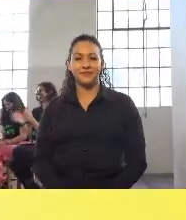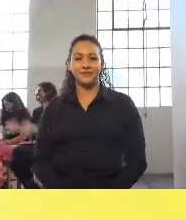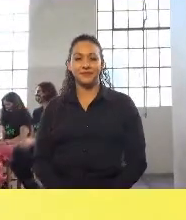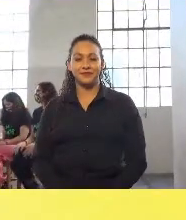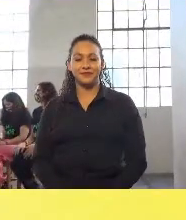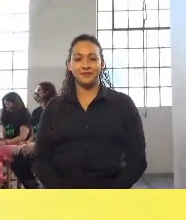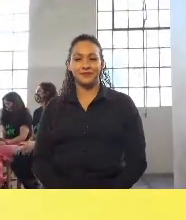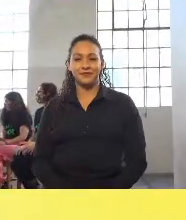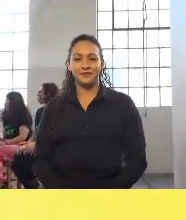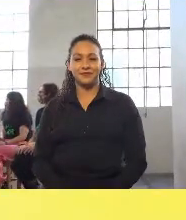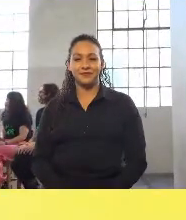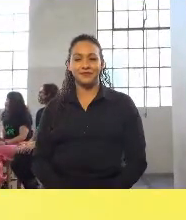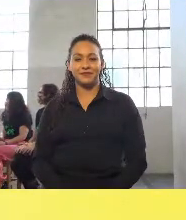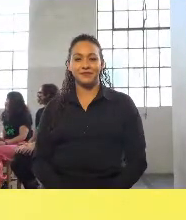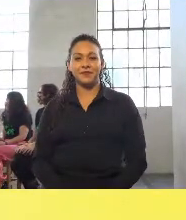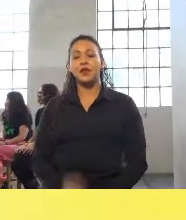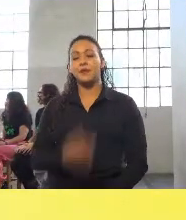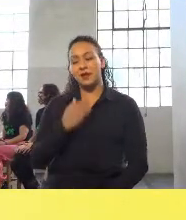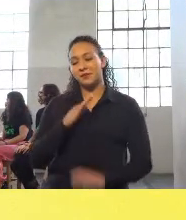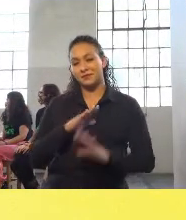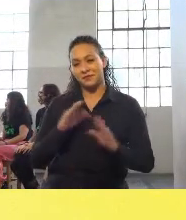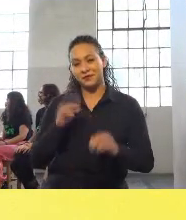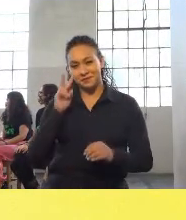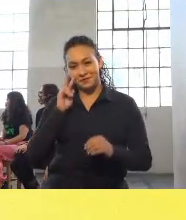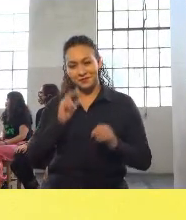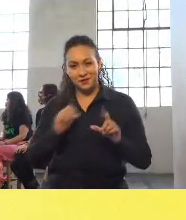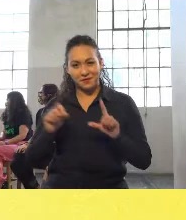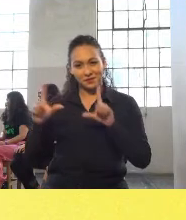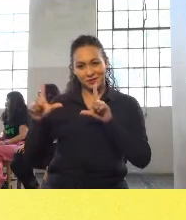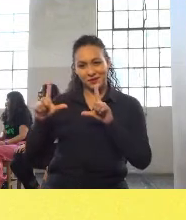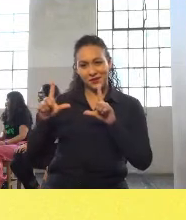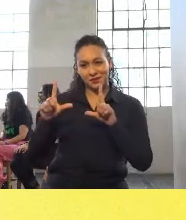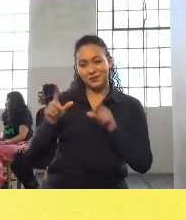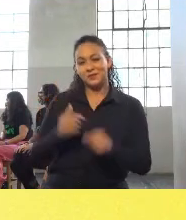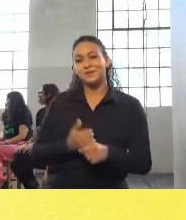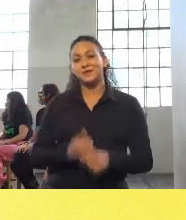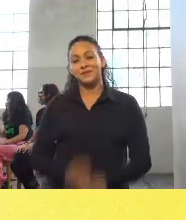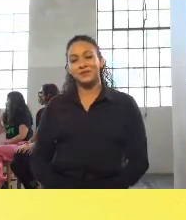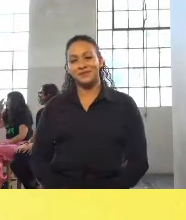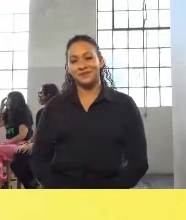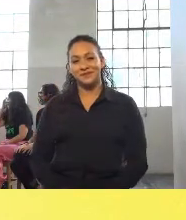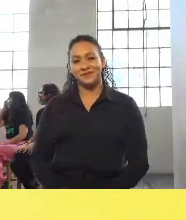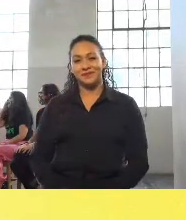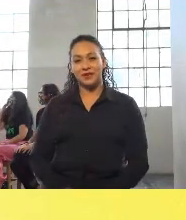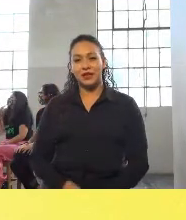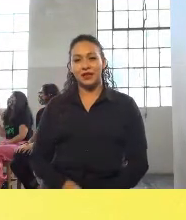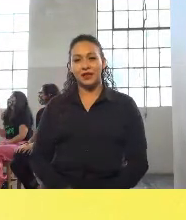Pues bueno, ya llevamos nada más la presentación y ya sabemos que las cosas están muy mal, que las cosas están del carajo, ¿no?